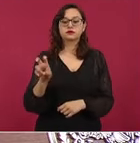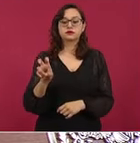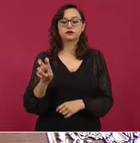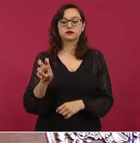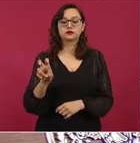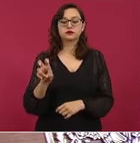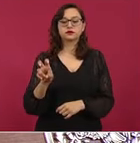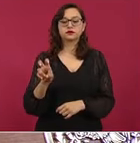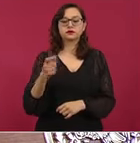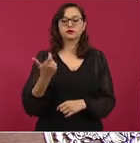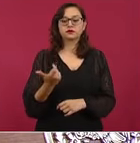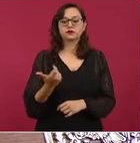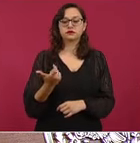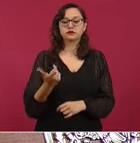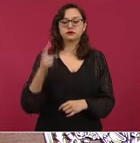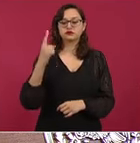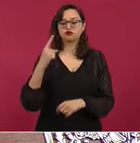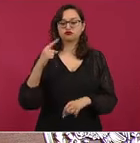en la playa